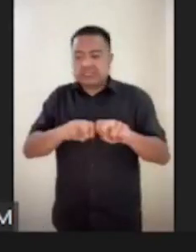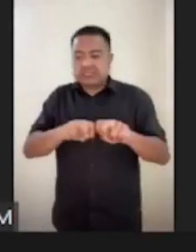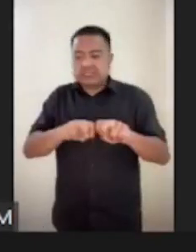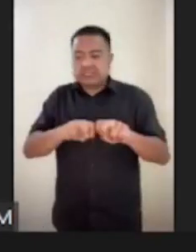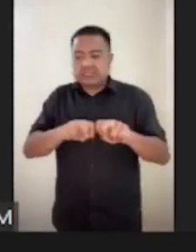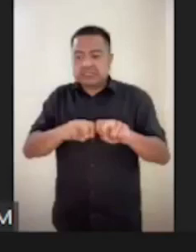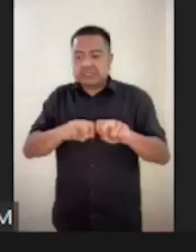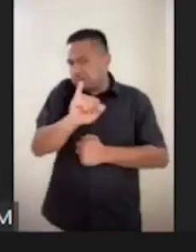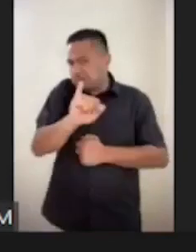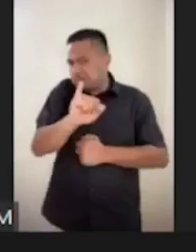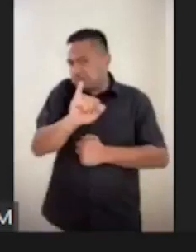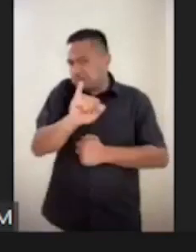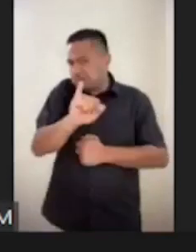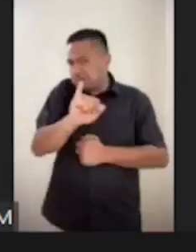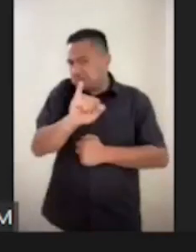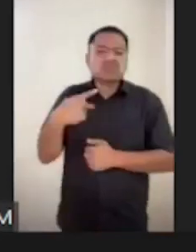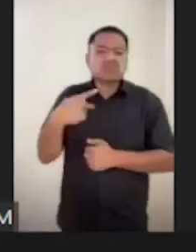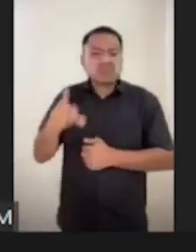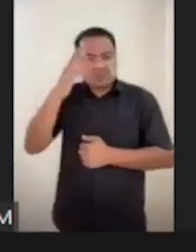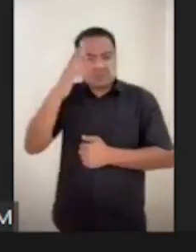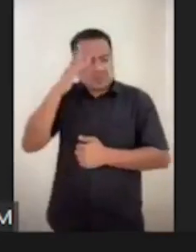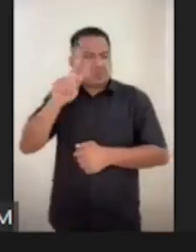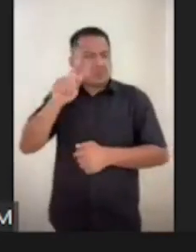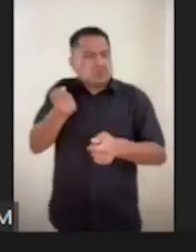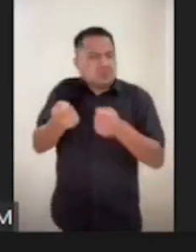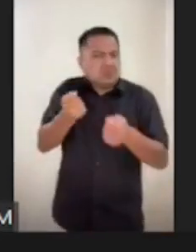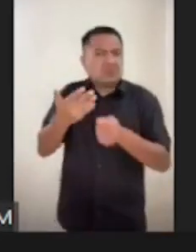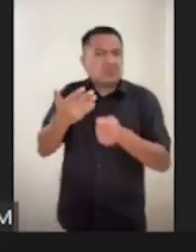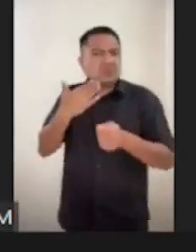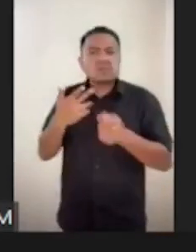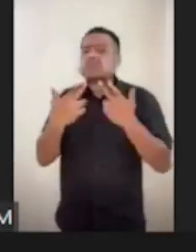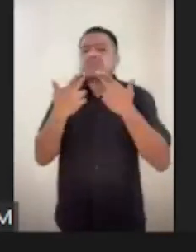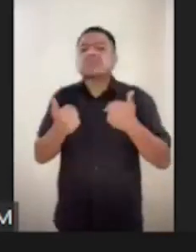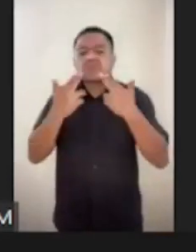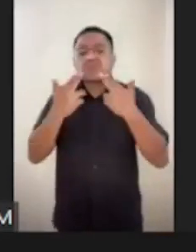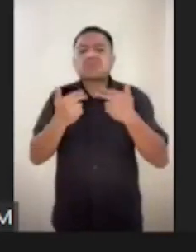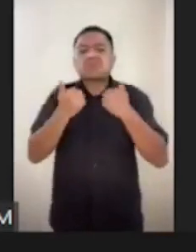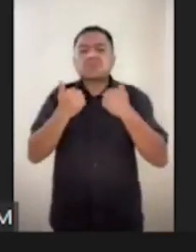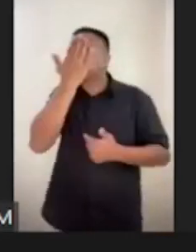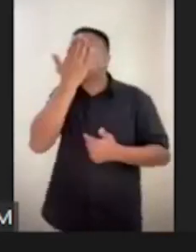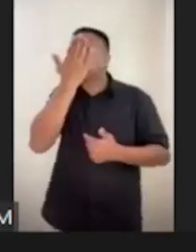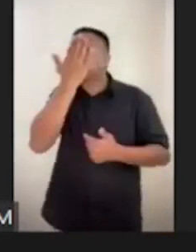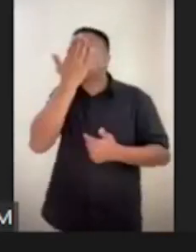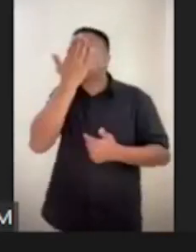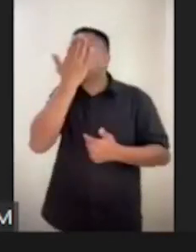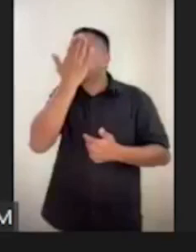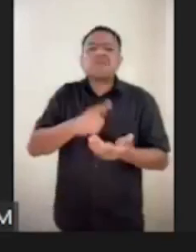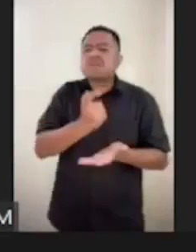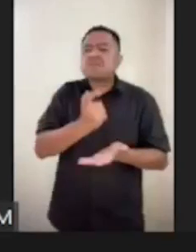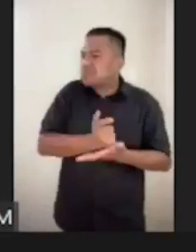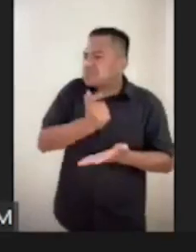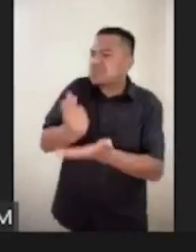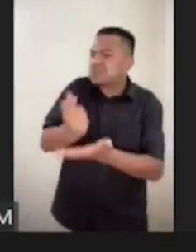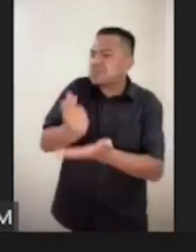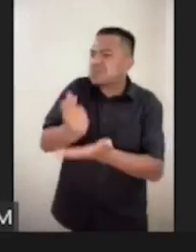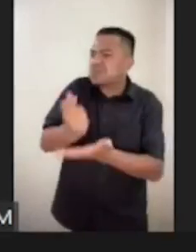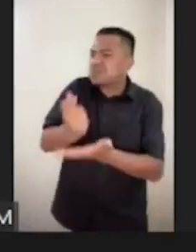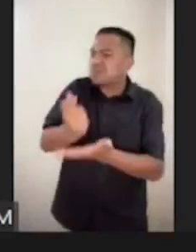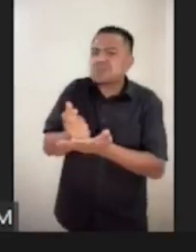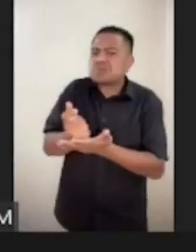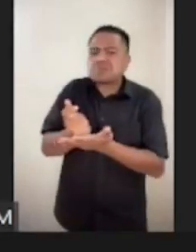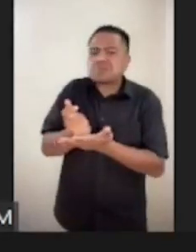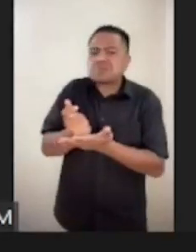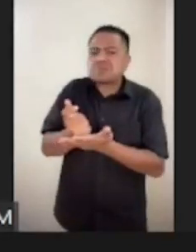viable dejar a salvo el derecho de los actores para que una vez regularizada su hacienda, si persistiera la omisión del pago de sus